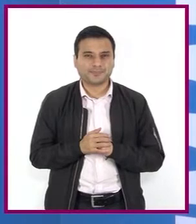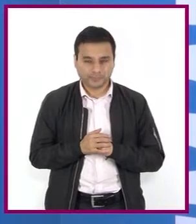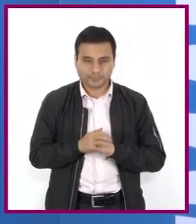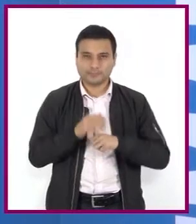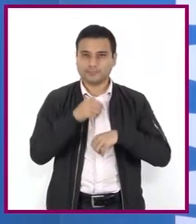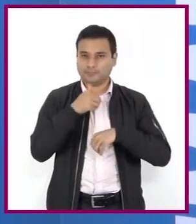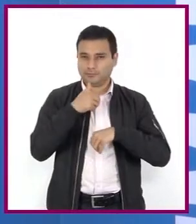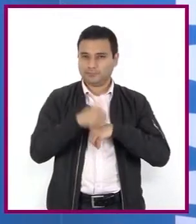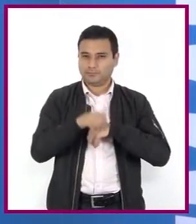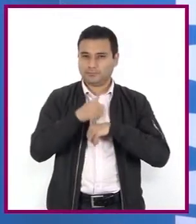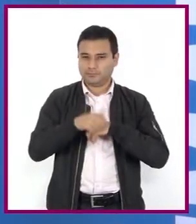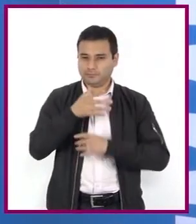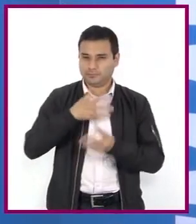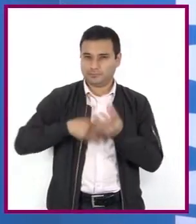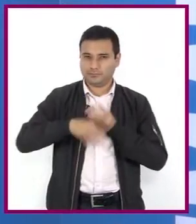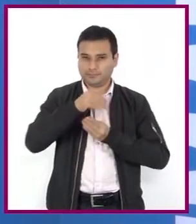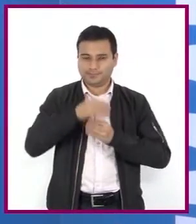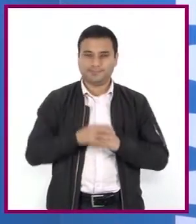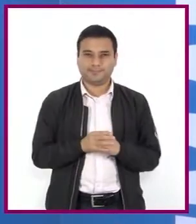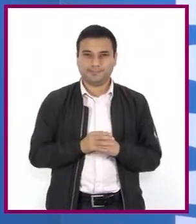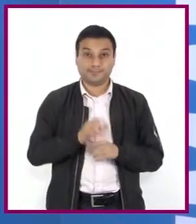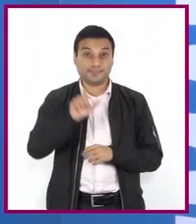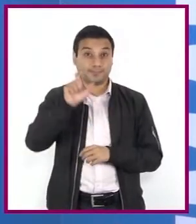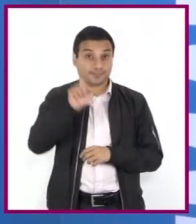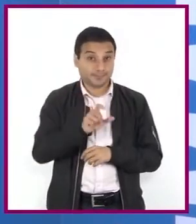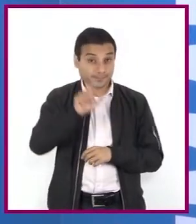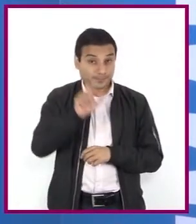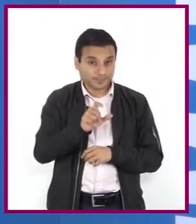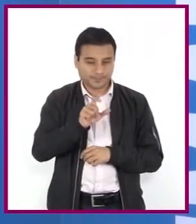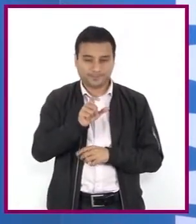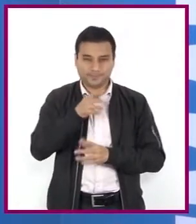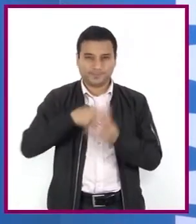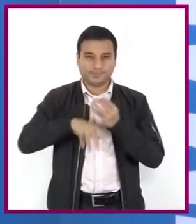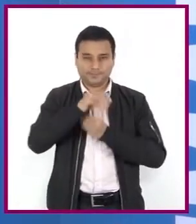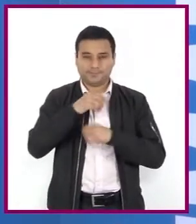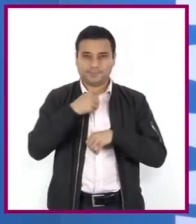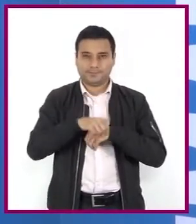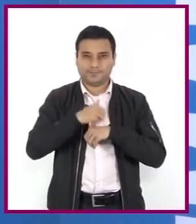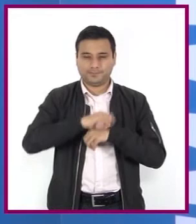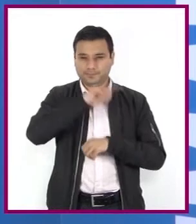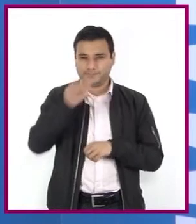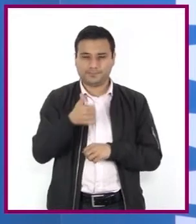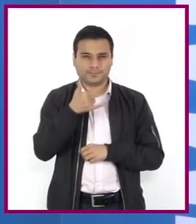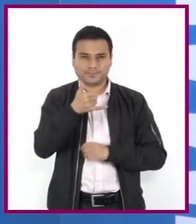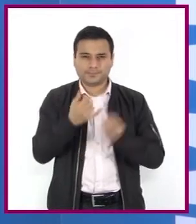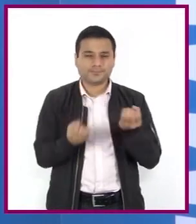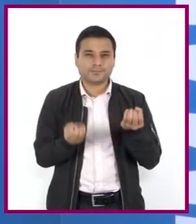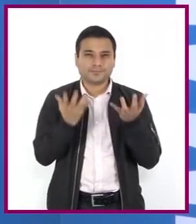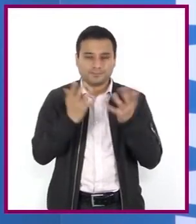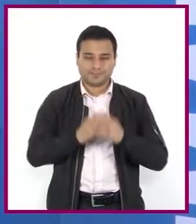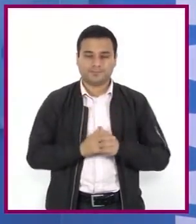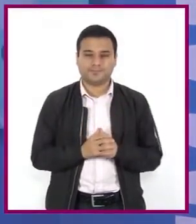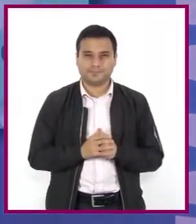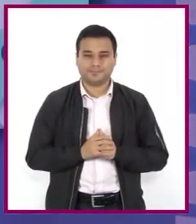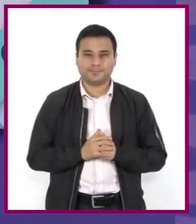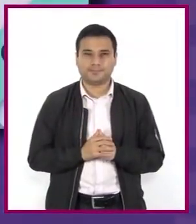valores y de x en la función para obtener el valor de y, que es la variable